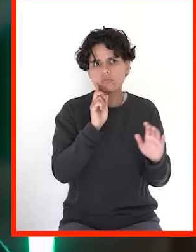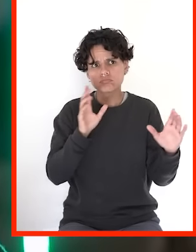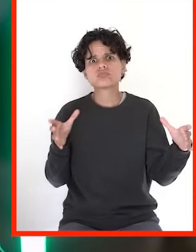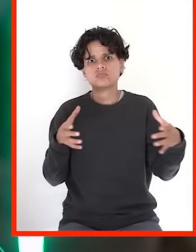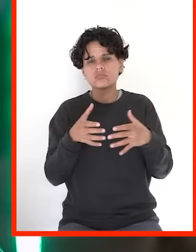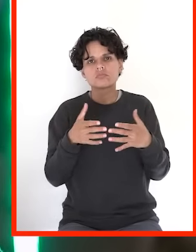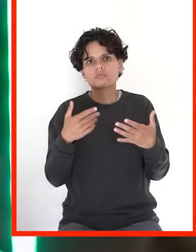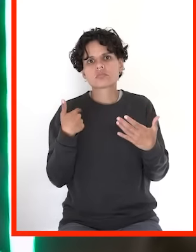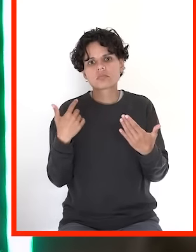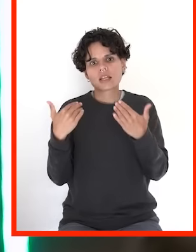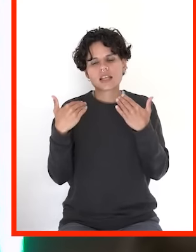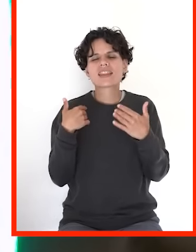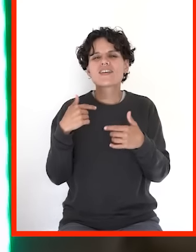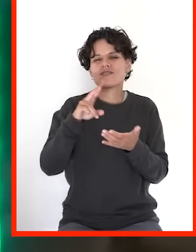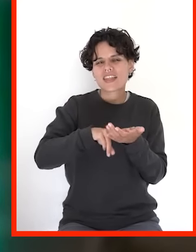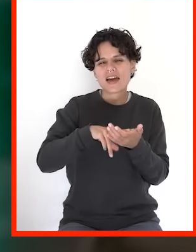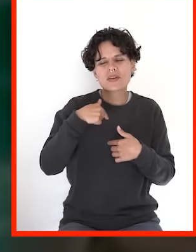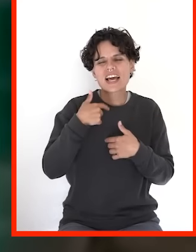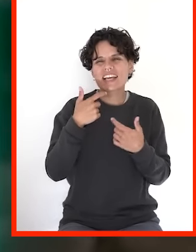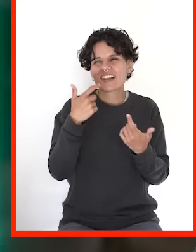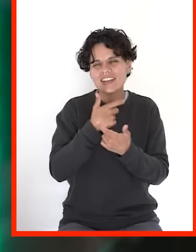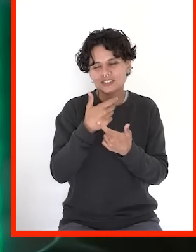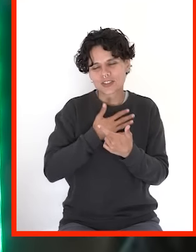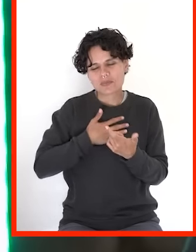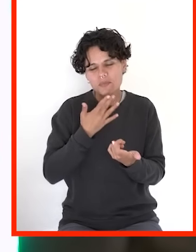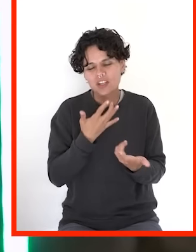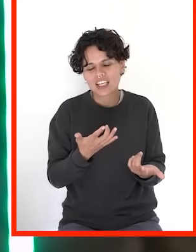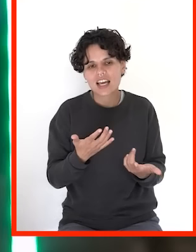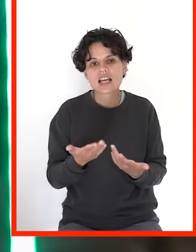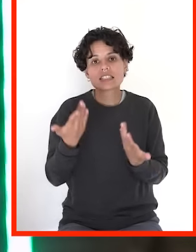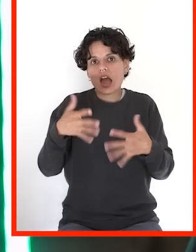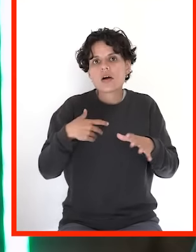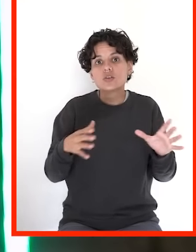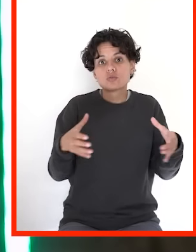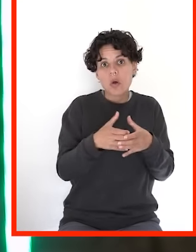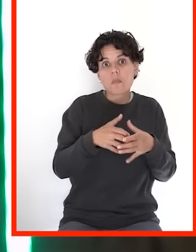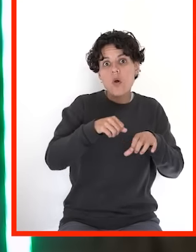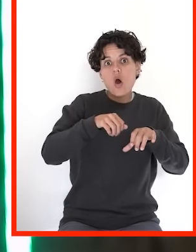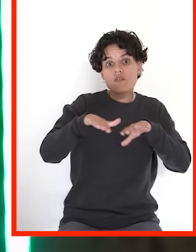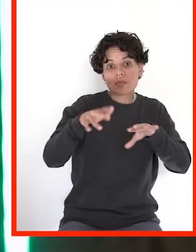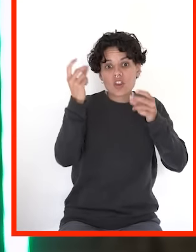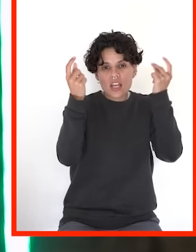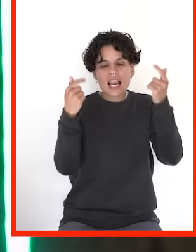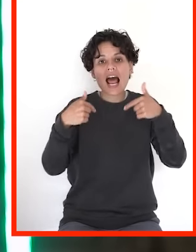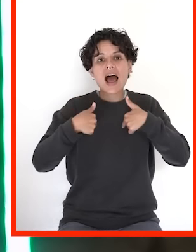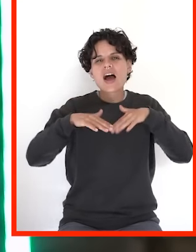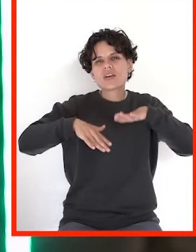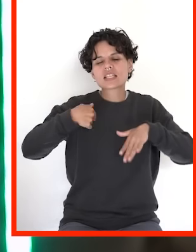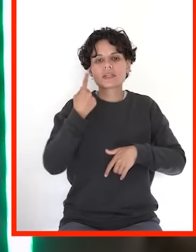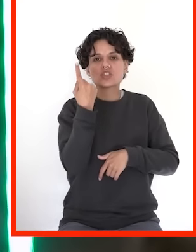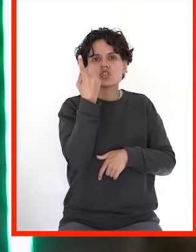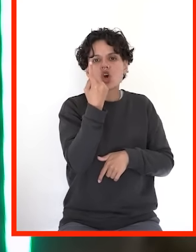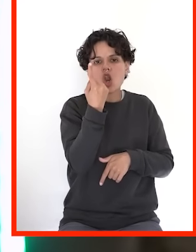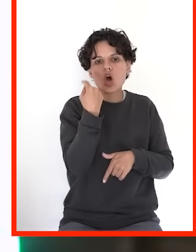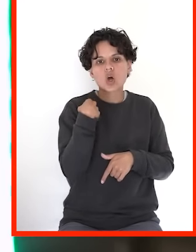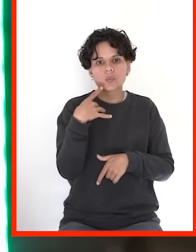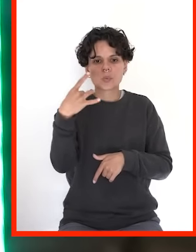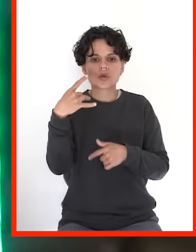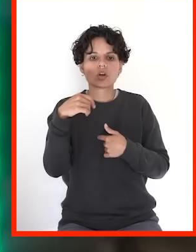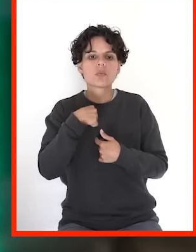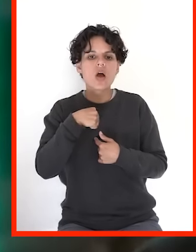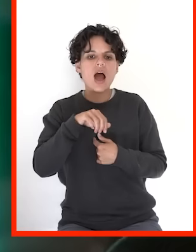hecho, era tan chistoso que cuando yo... Ya éramos un movimiento original y no iba bien. Y a mí me llamaban solo como Artame y